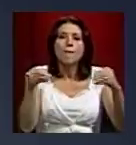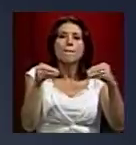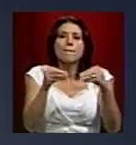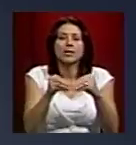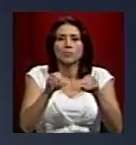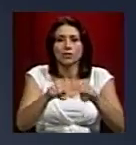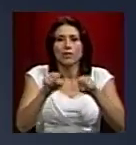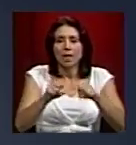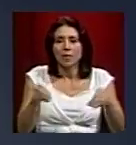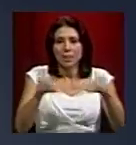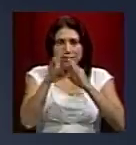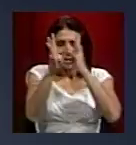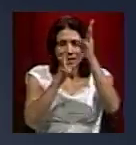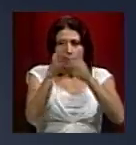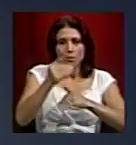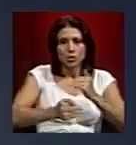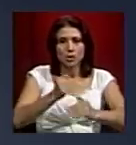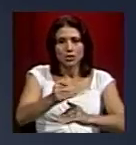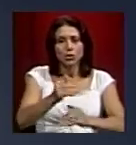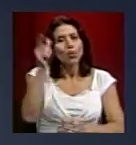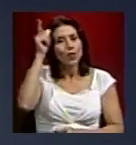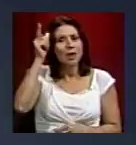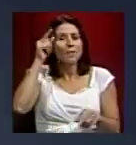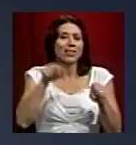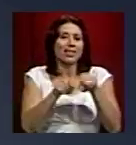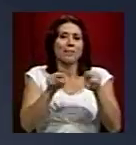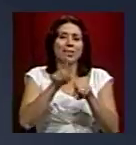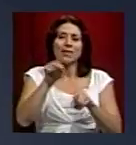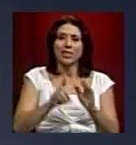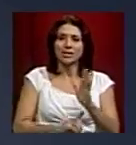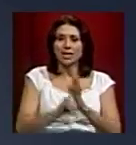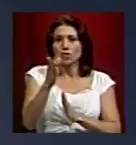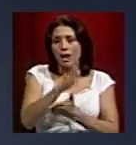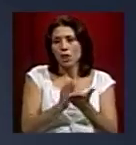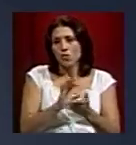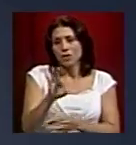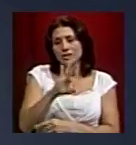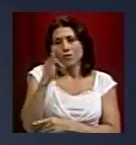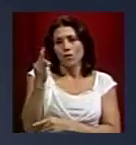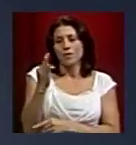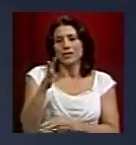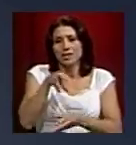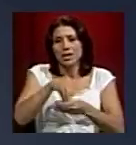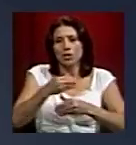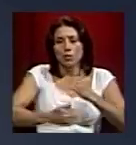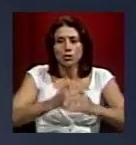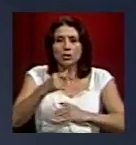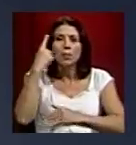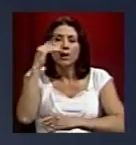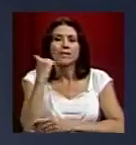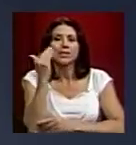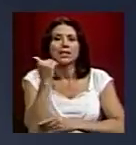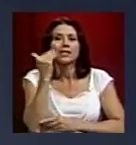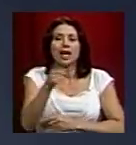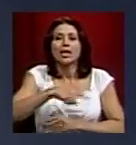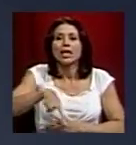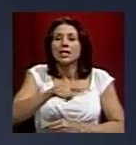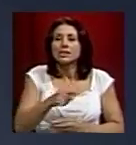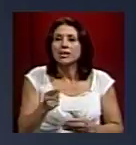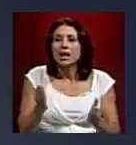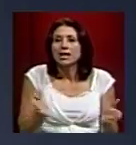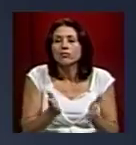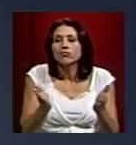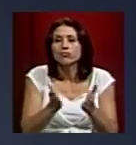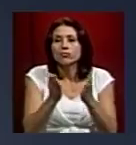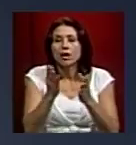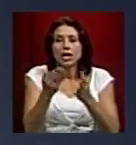proceso. Obviamente hay que también pues desarrollar ciertos mecanismos dentro del proceso que le faciliten esa generación de innovación y